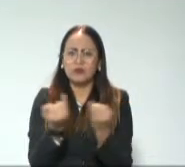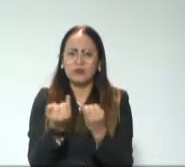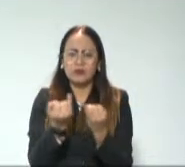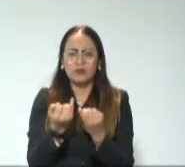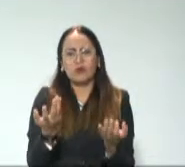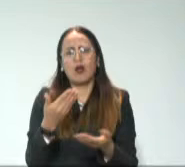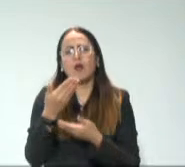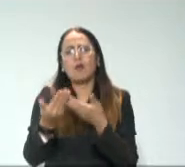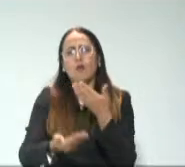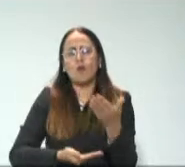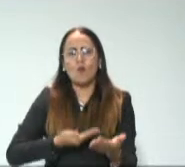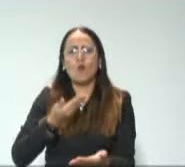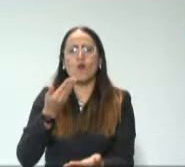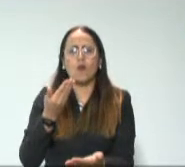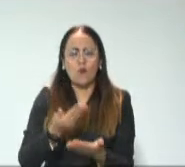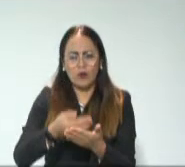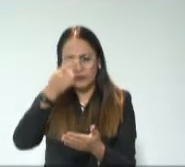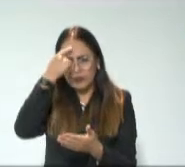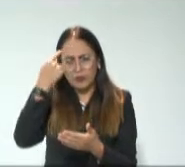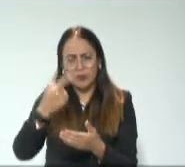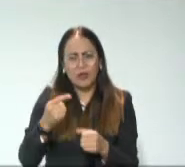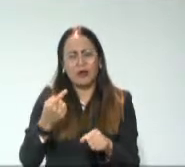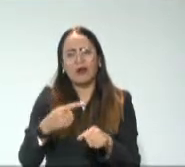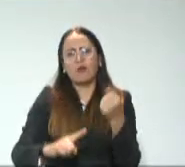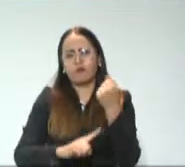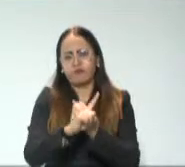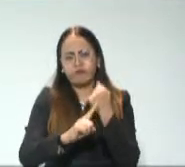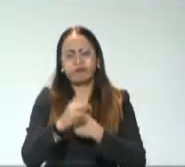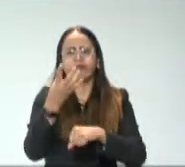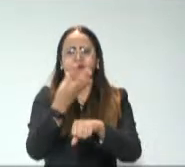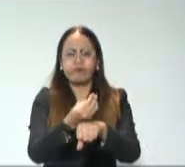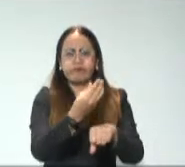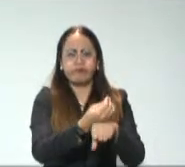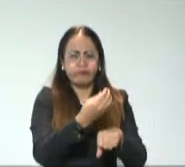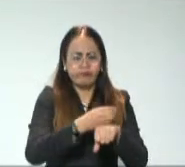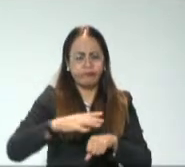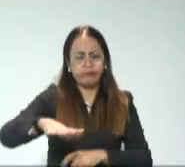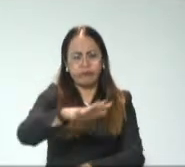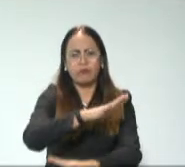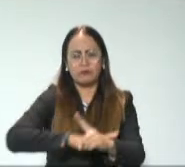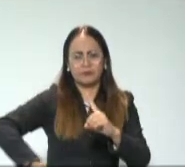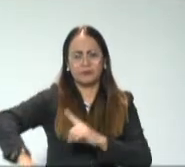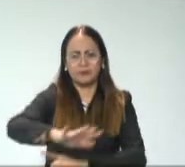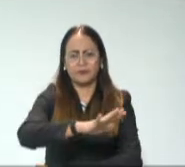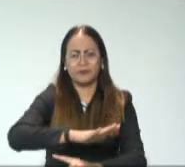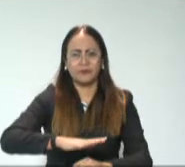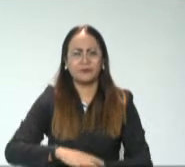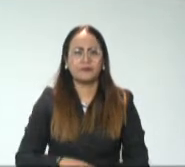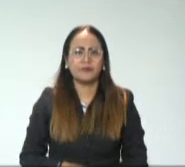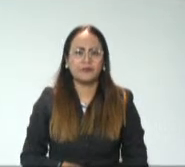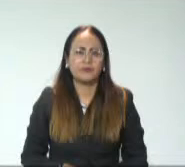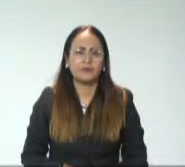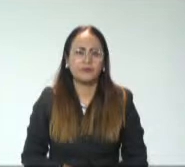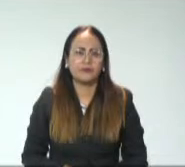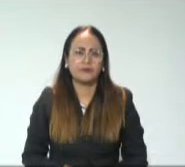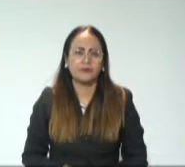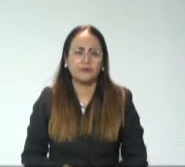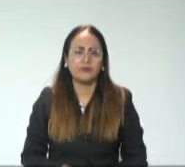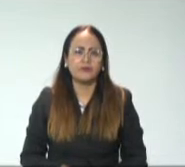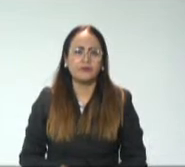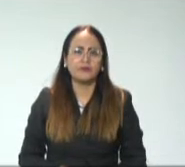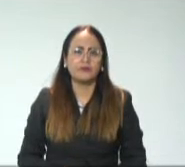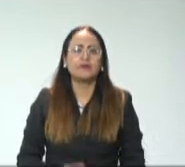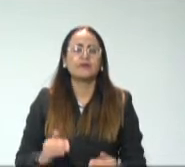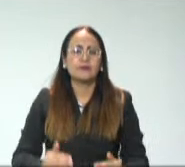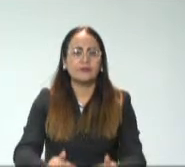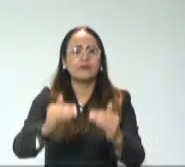propuesta de solución en en en nuestro entorno y llego a la parte